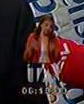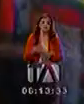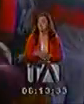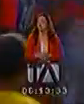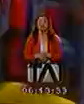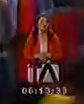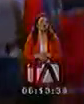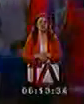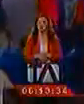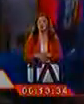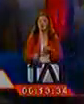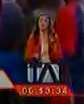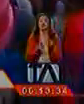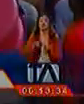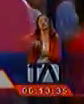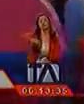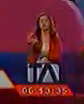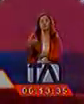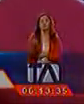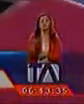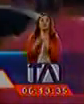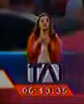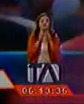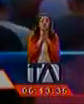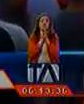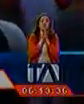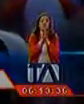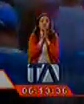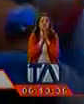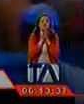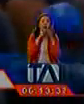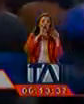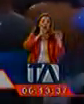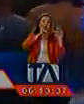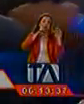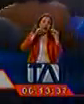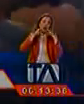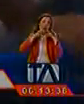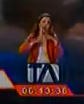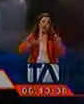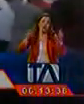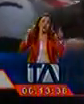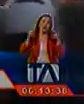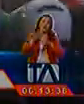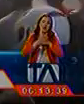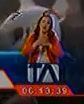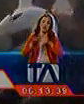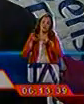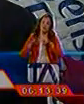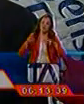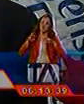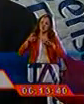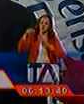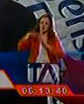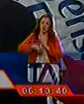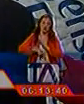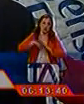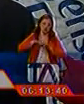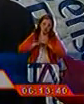a la ciudadanía y a los medios de comunicación a no difundir rumores, a verificar las fuentes de información. No